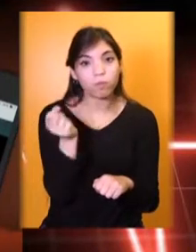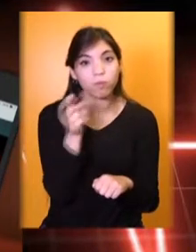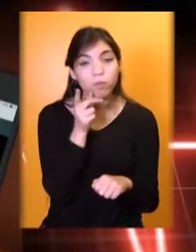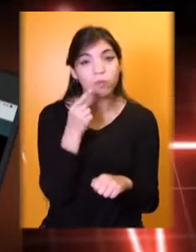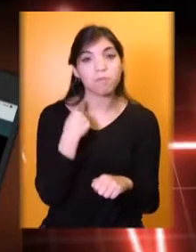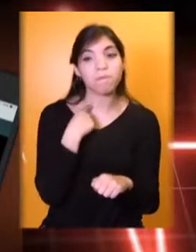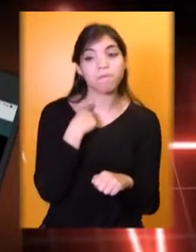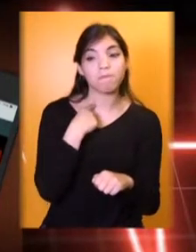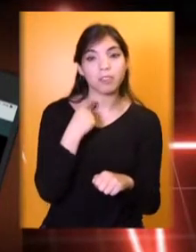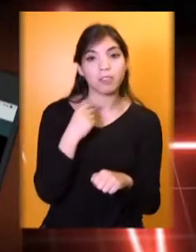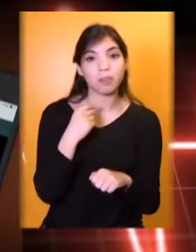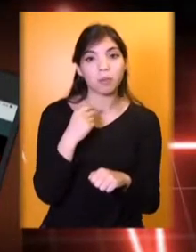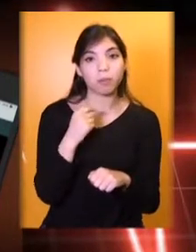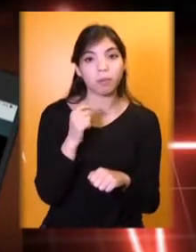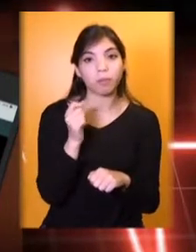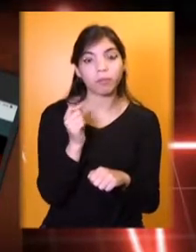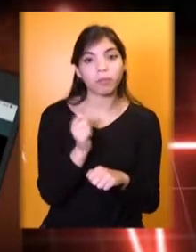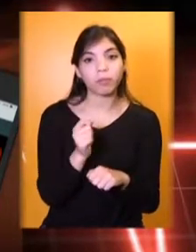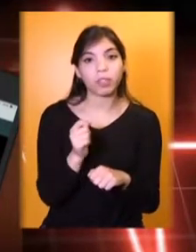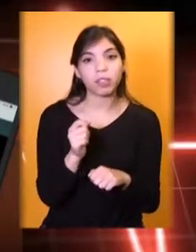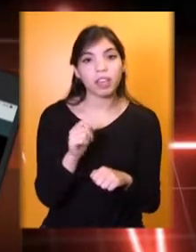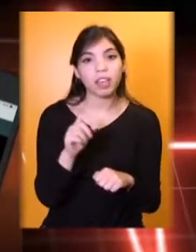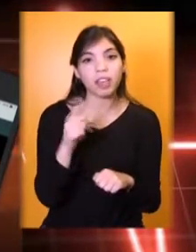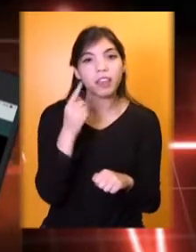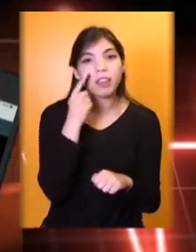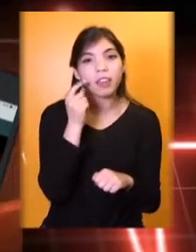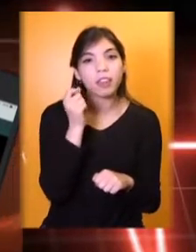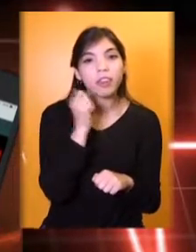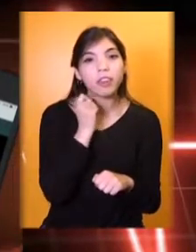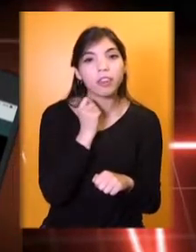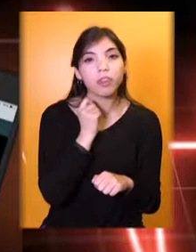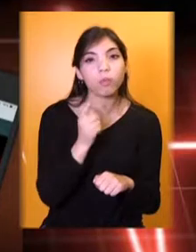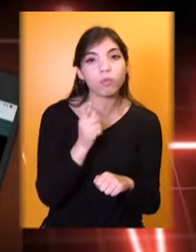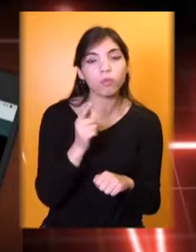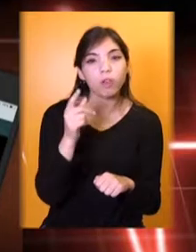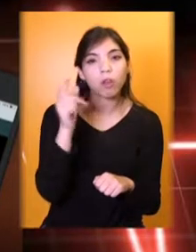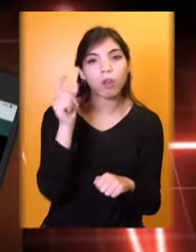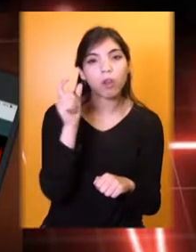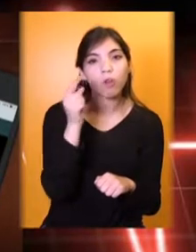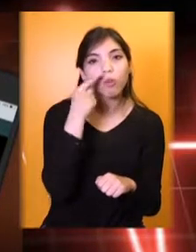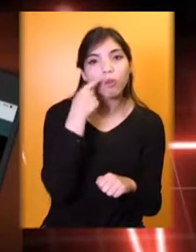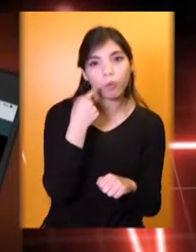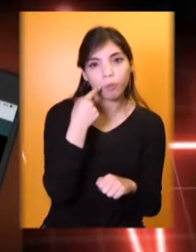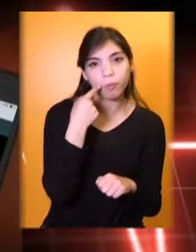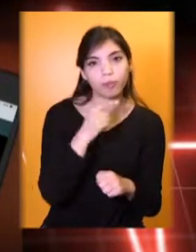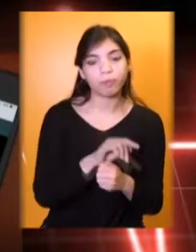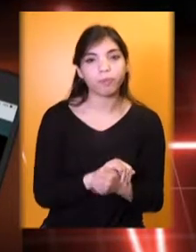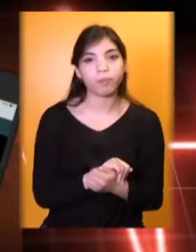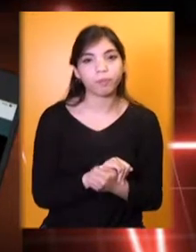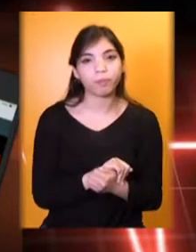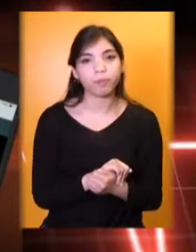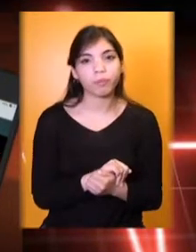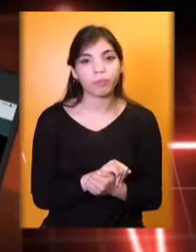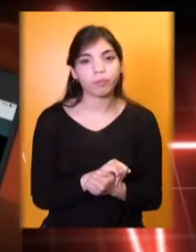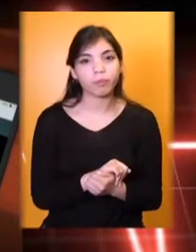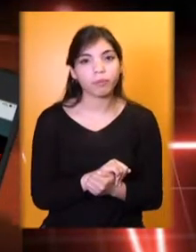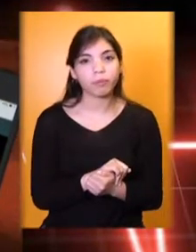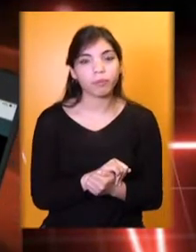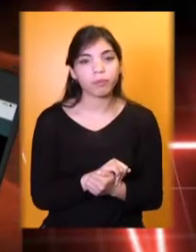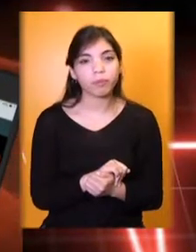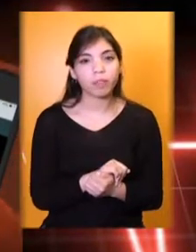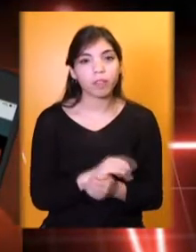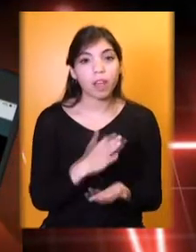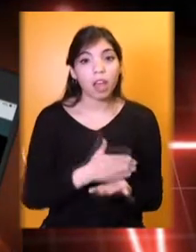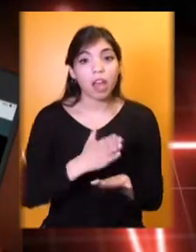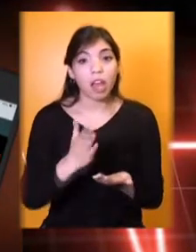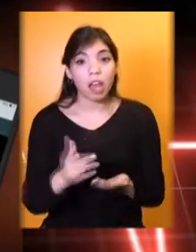en que la víctima denuncia al imputado el día 6 de mayo y que dicho parte policial no había sido llevado a fiscalía local, sino